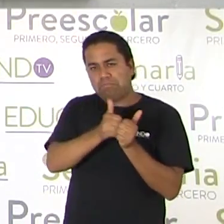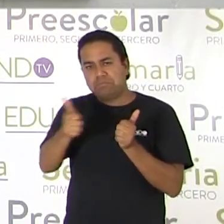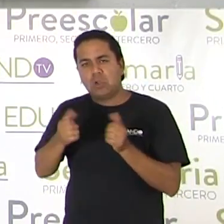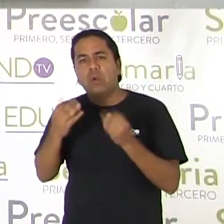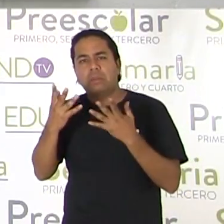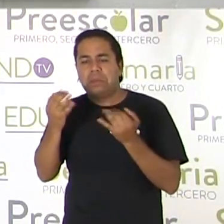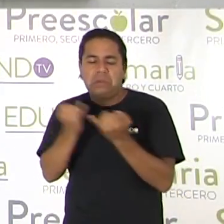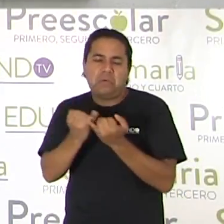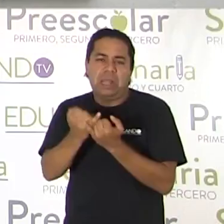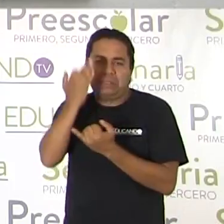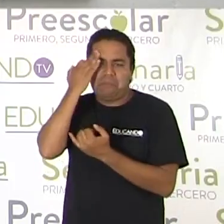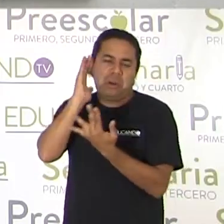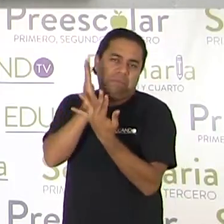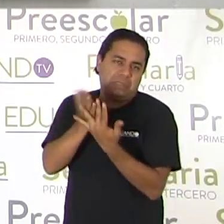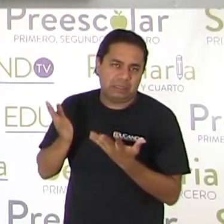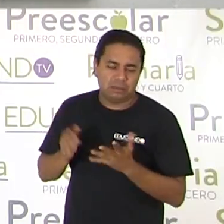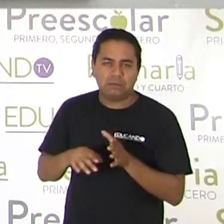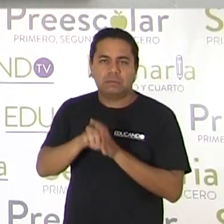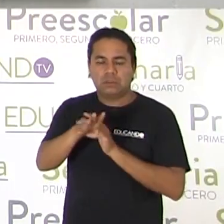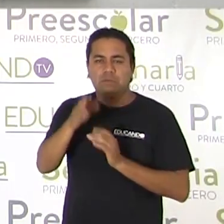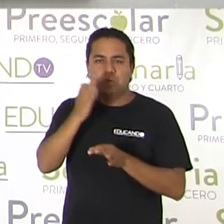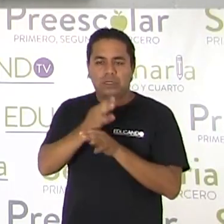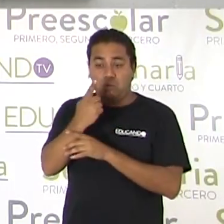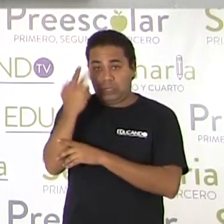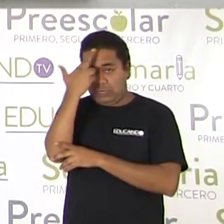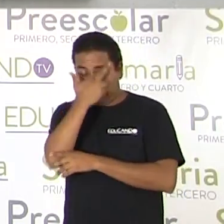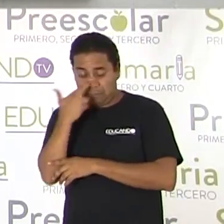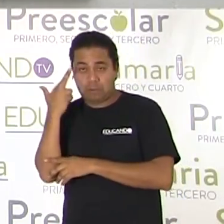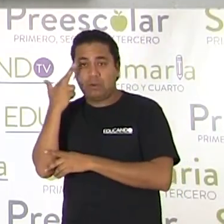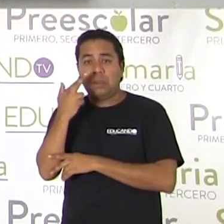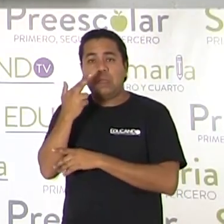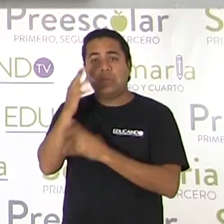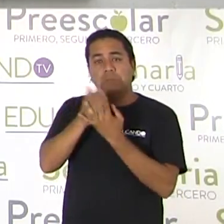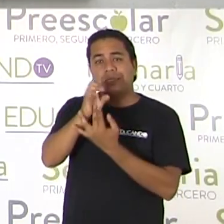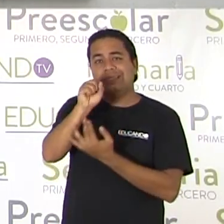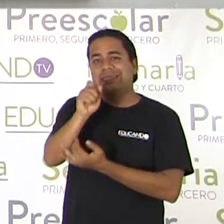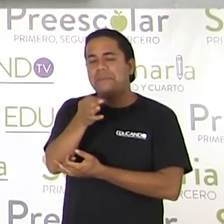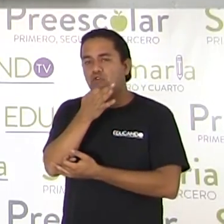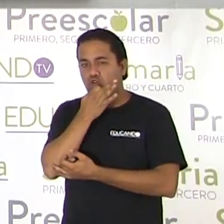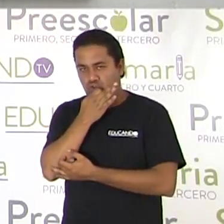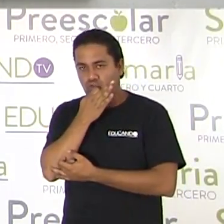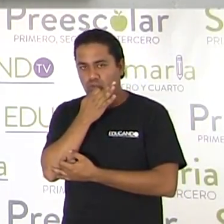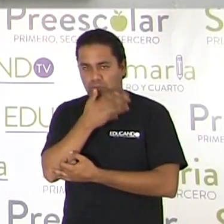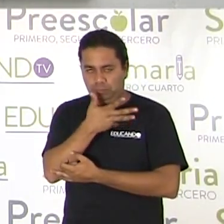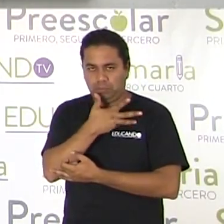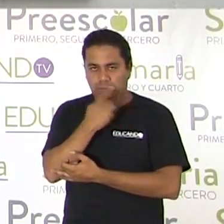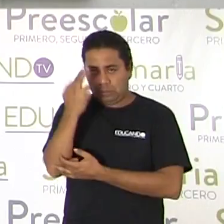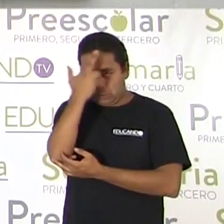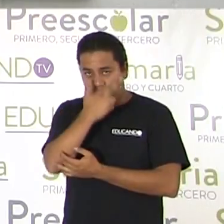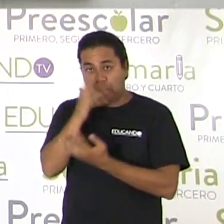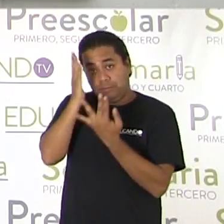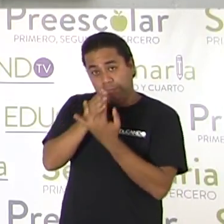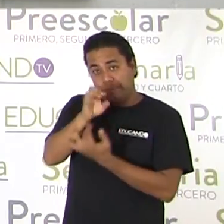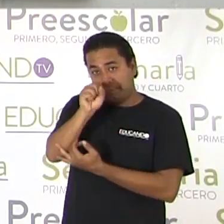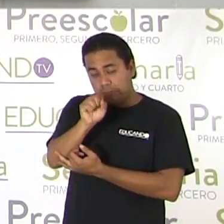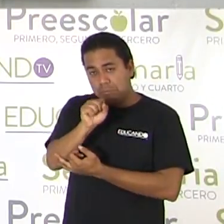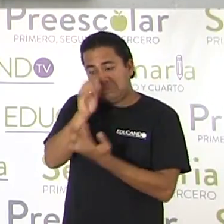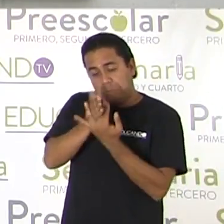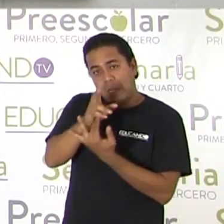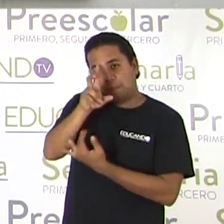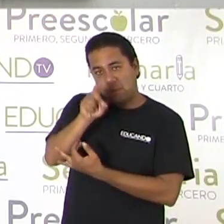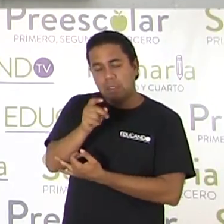también la mitad de tiempo. En este caso, si es una hora, son 60 minutos. Y la mitad de 60 serían